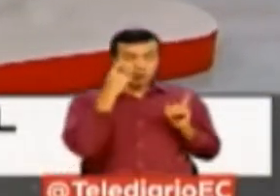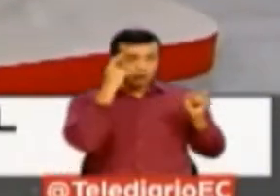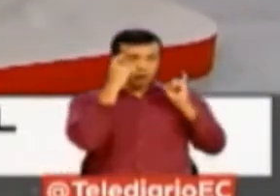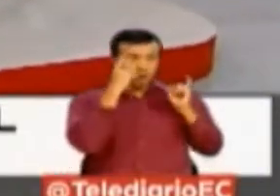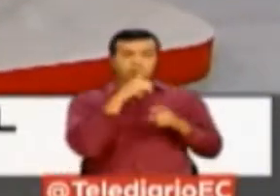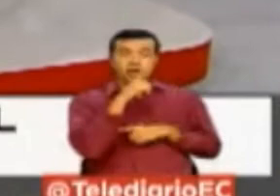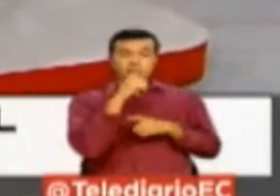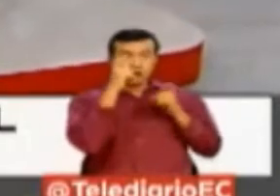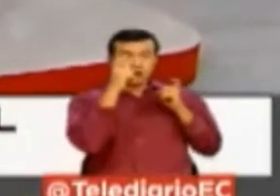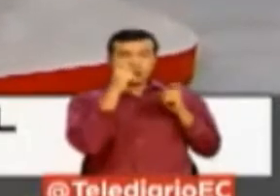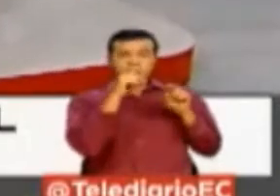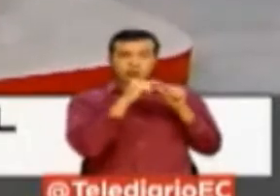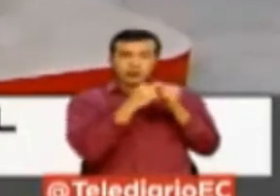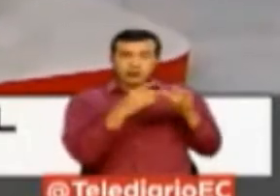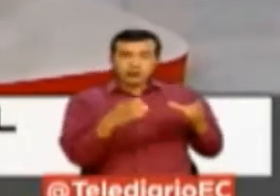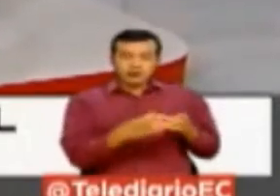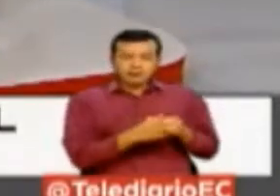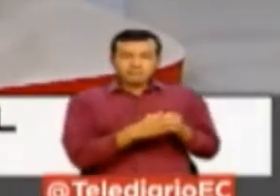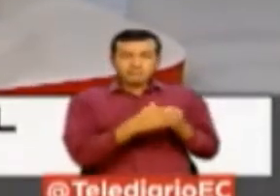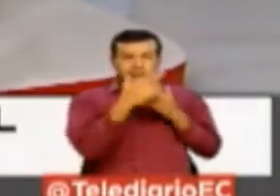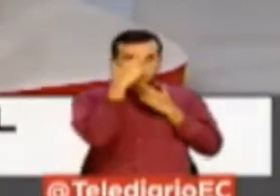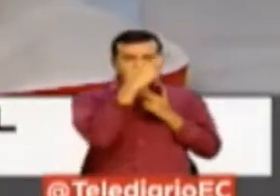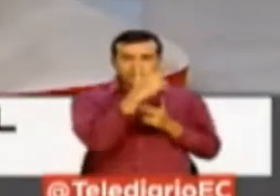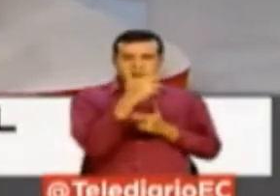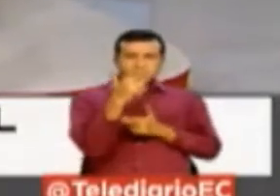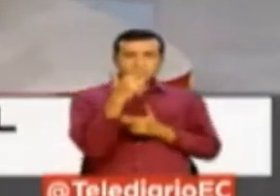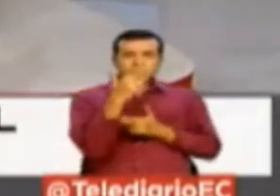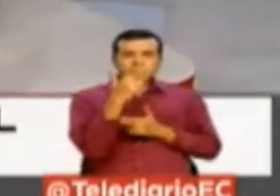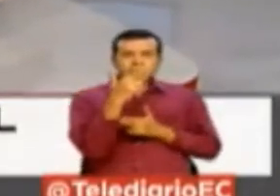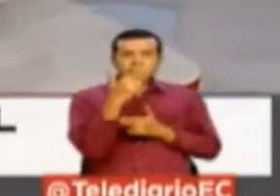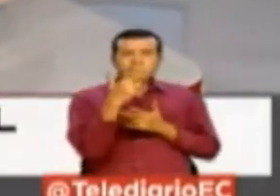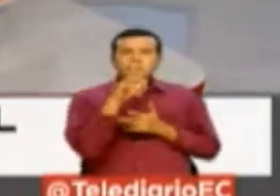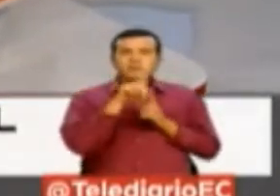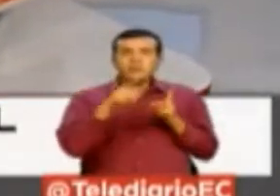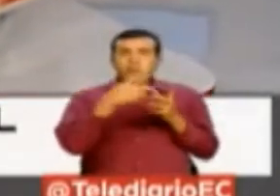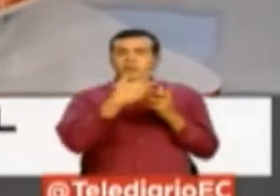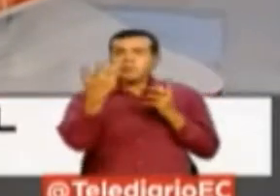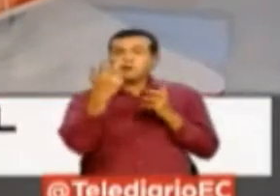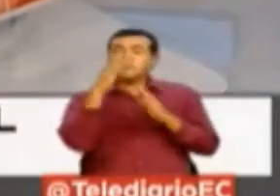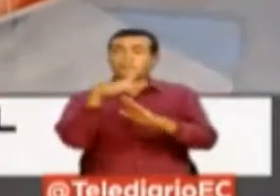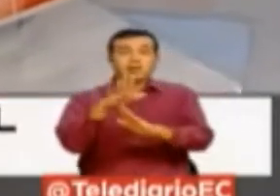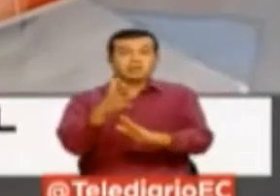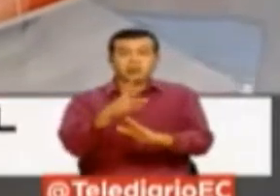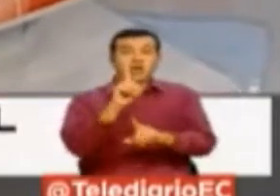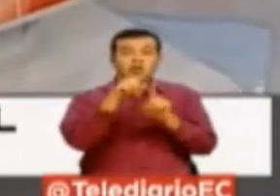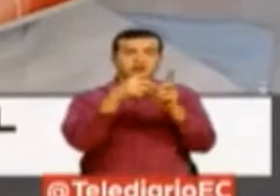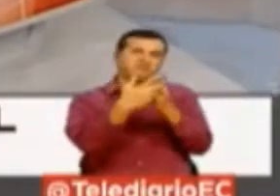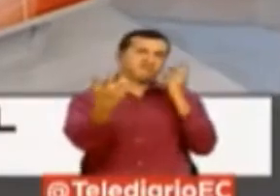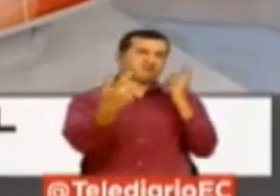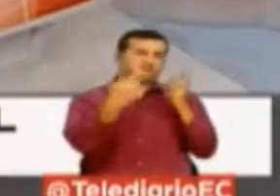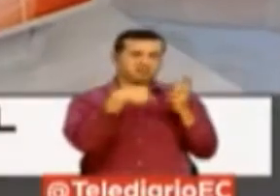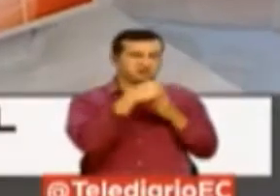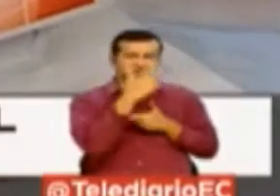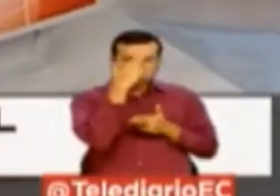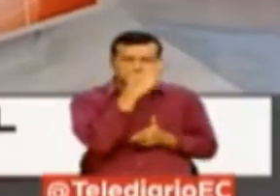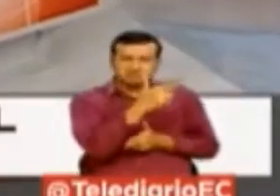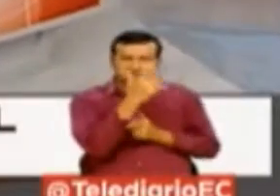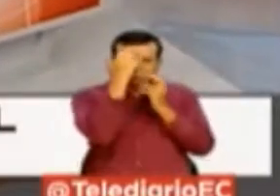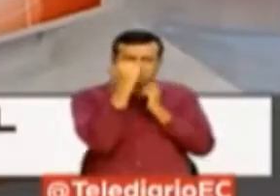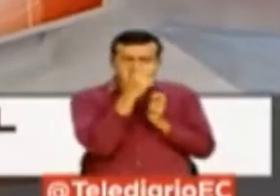en manos por ejemplo de los grupos armados organizados residuales posteriormente el proceso de